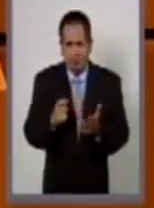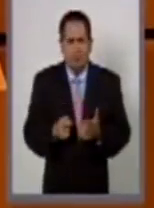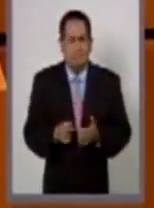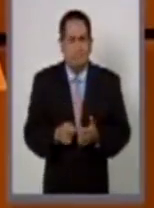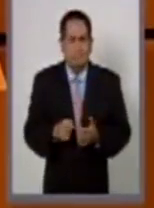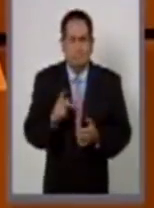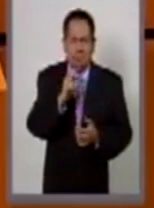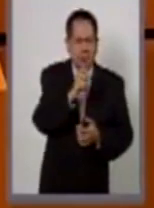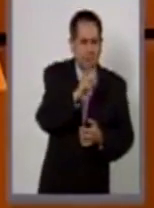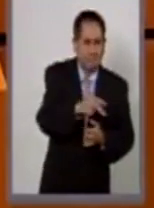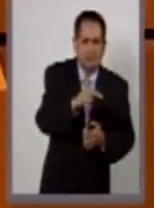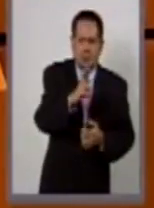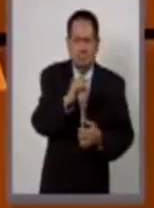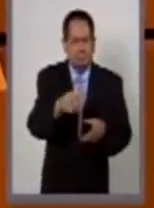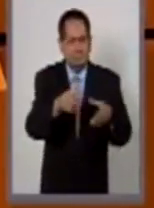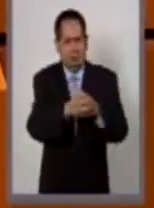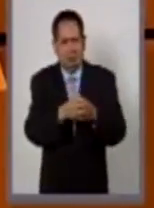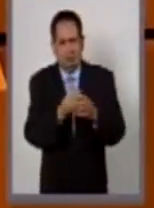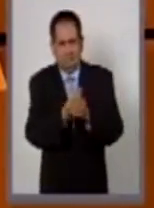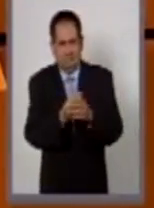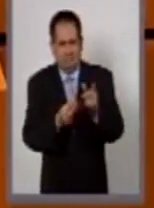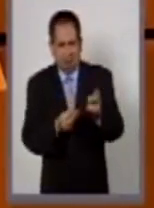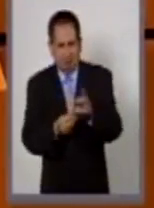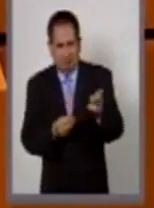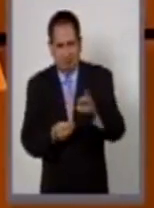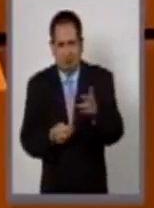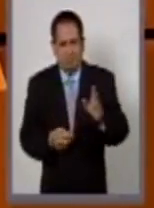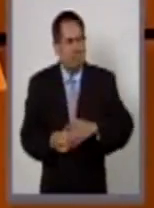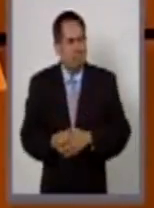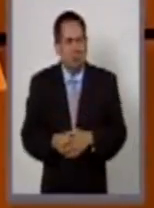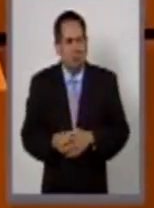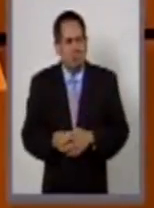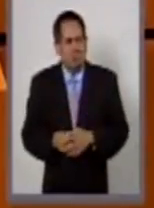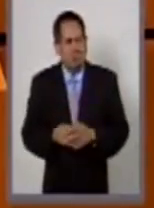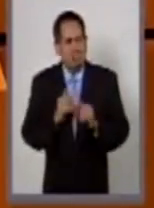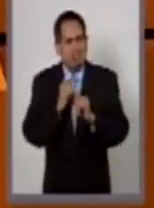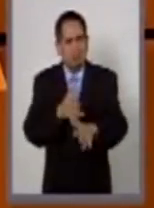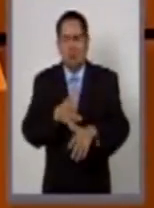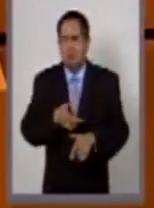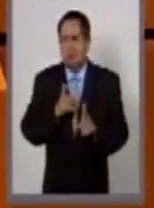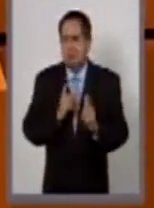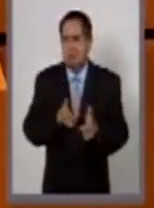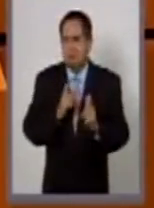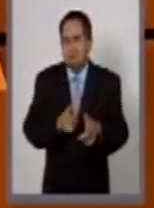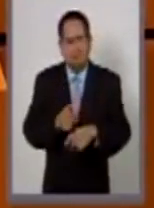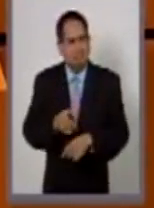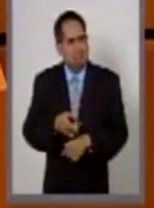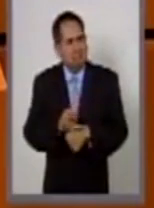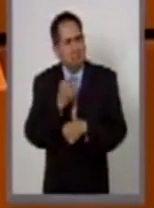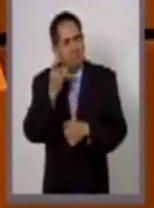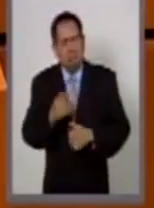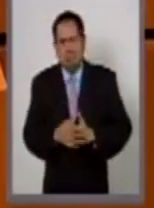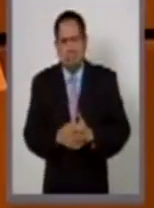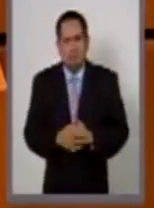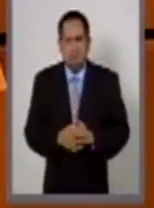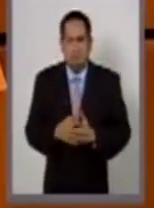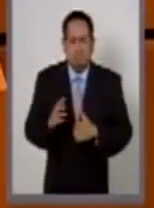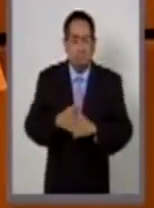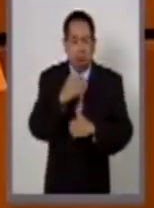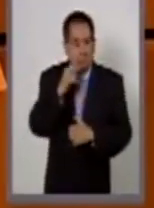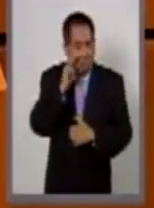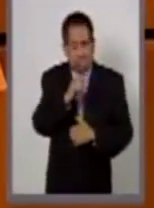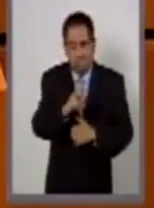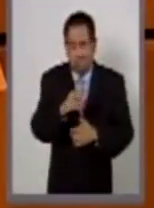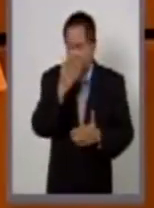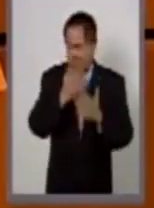del PAN y del PRI unidos en esa ocasión realmente resultó una burla. Una burla. ¿Por qué? Porque se